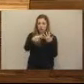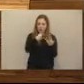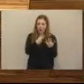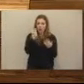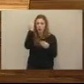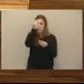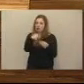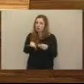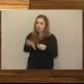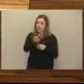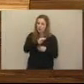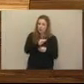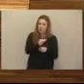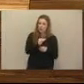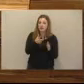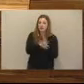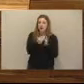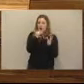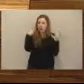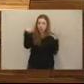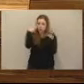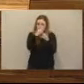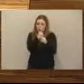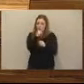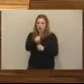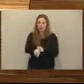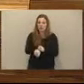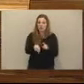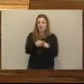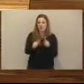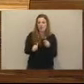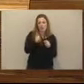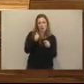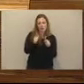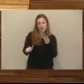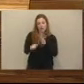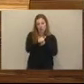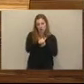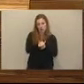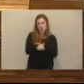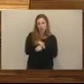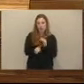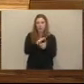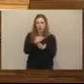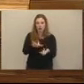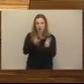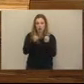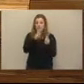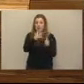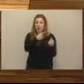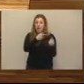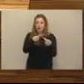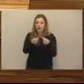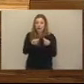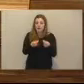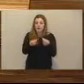hace entender que es algo oscuro y un auténtico fraude democrático. Las negociaciones son a puerta cerrada,